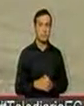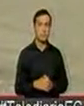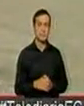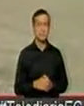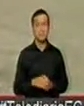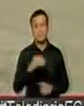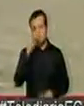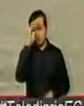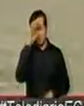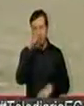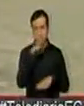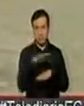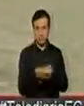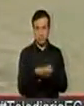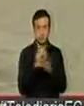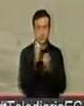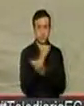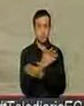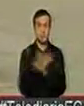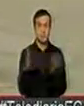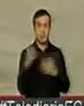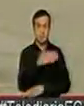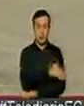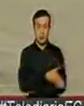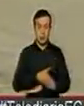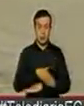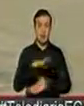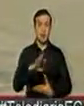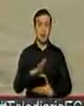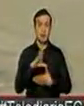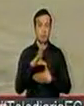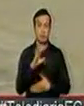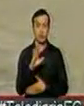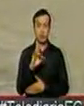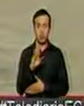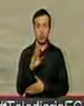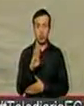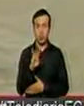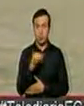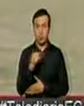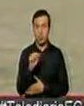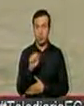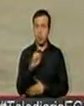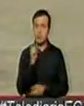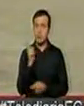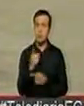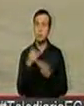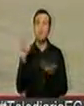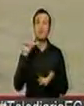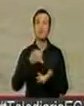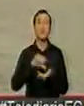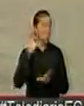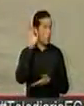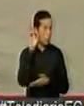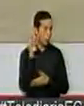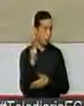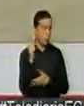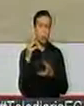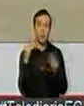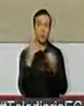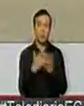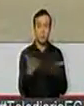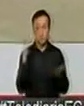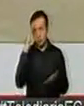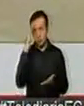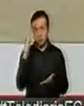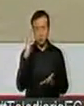Muy buenas tardes, nuestro reporte es desde la Avenida de las Américas y Turuguay con el sector del Redondel de Miraflores en la ciudad de Cuenca. Un contingente de policías